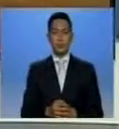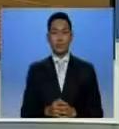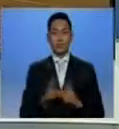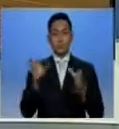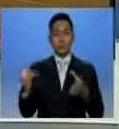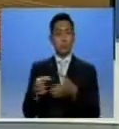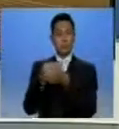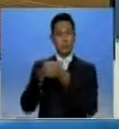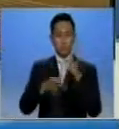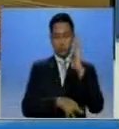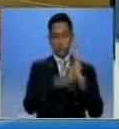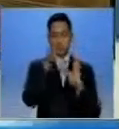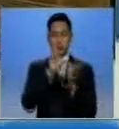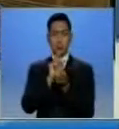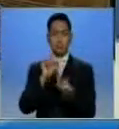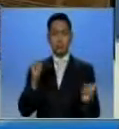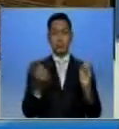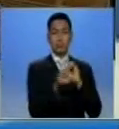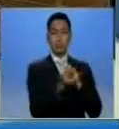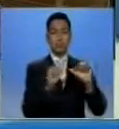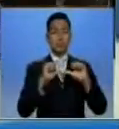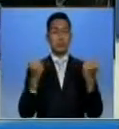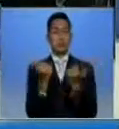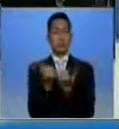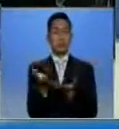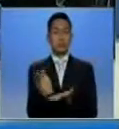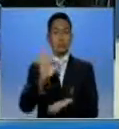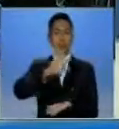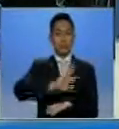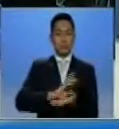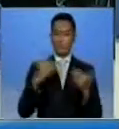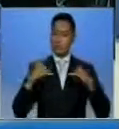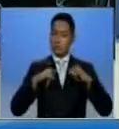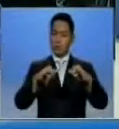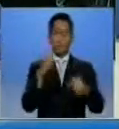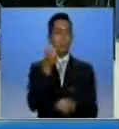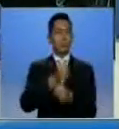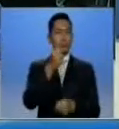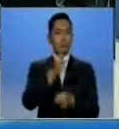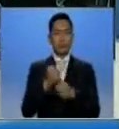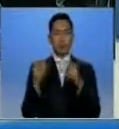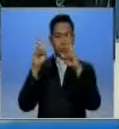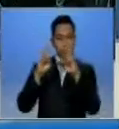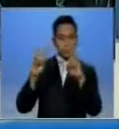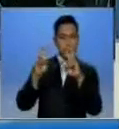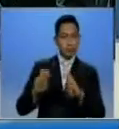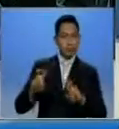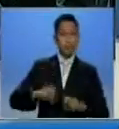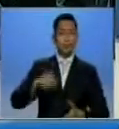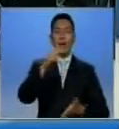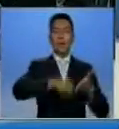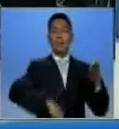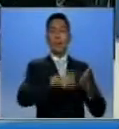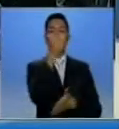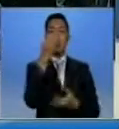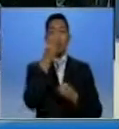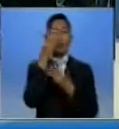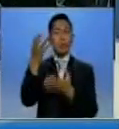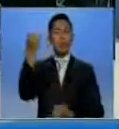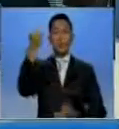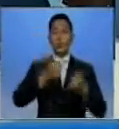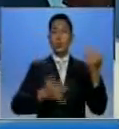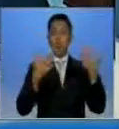Comisión de Enmiendas Constitucionales de la Asamblea Nacional continúa el análisis para aprobar el informe final que presentará